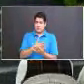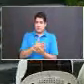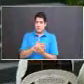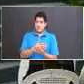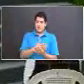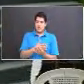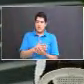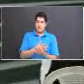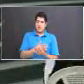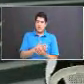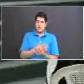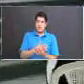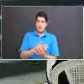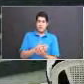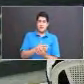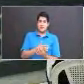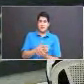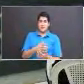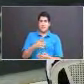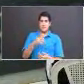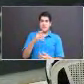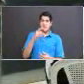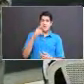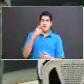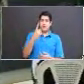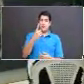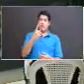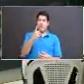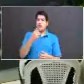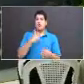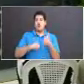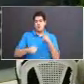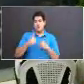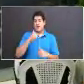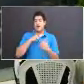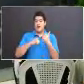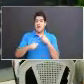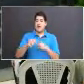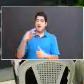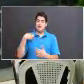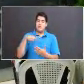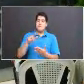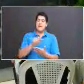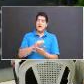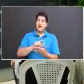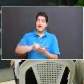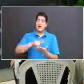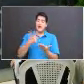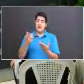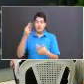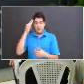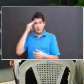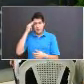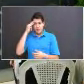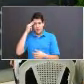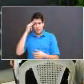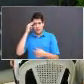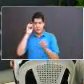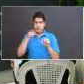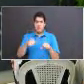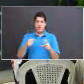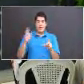Un acto que usted haga y que se lo pongan en el libro de las memorias, le puede repercutir en su vida para